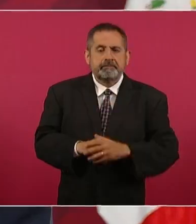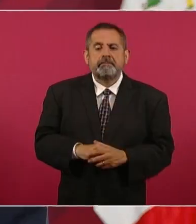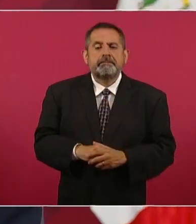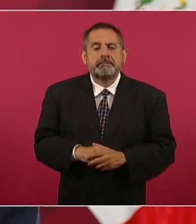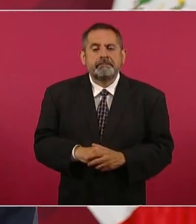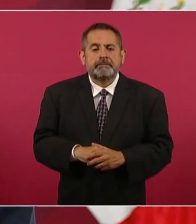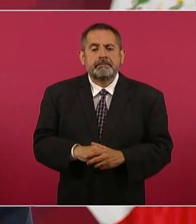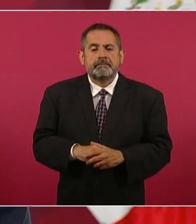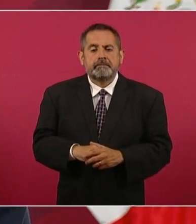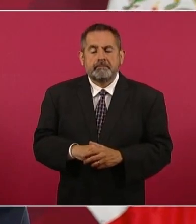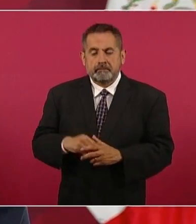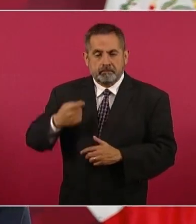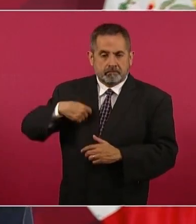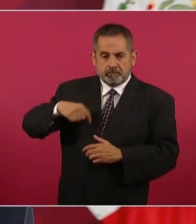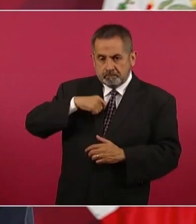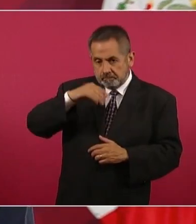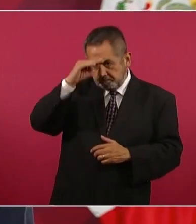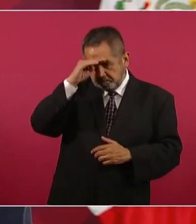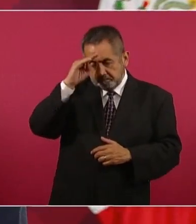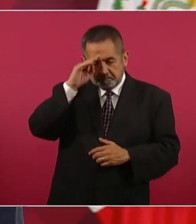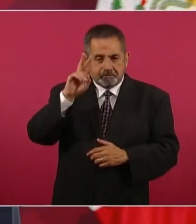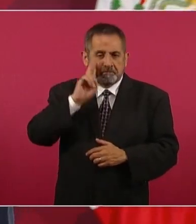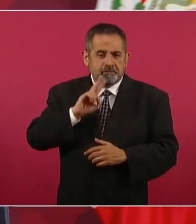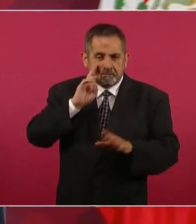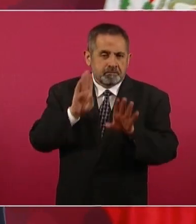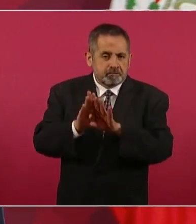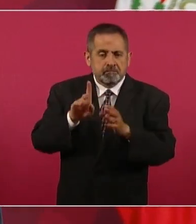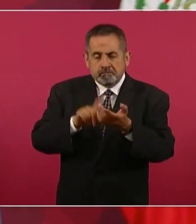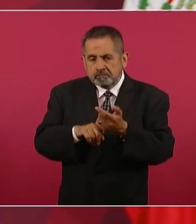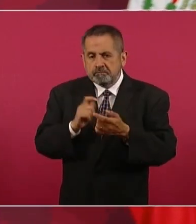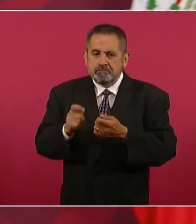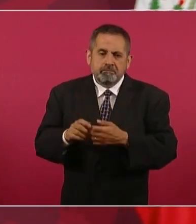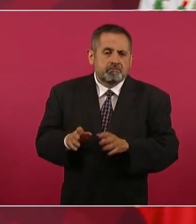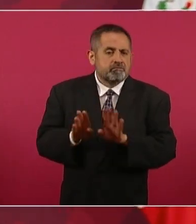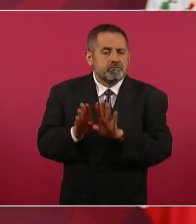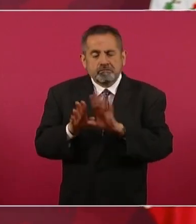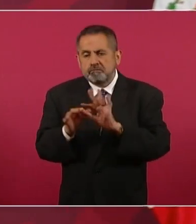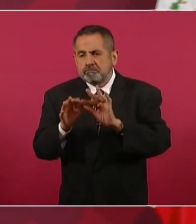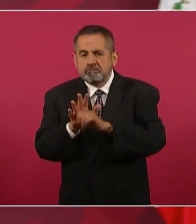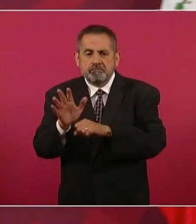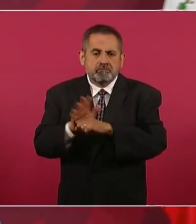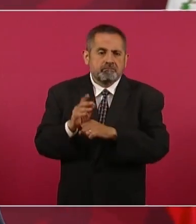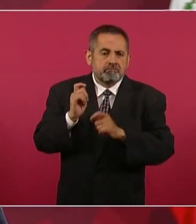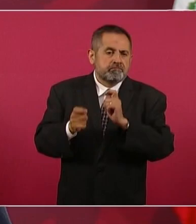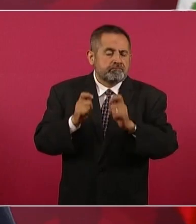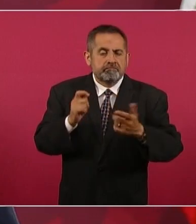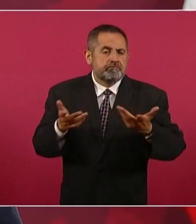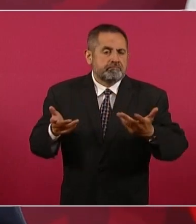estamos buscando cómo